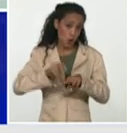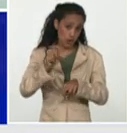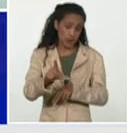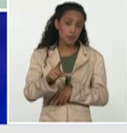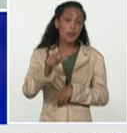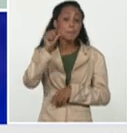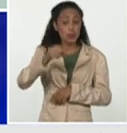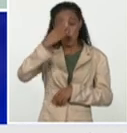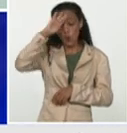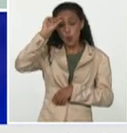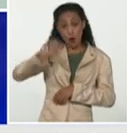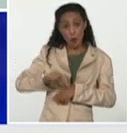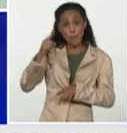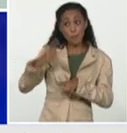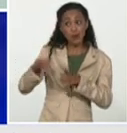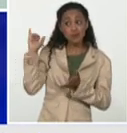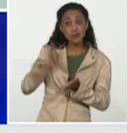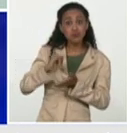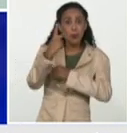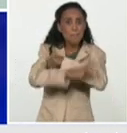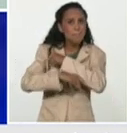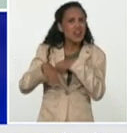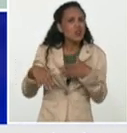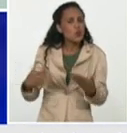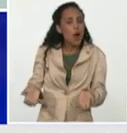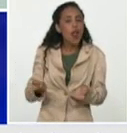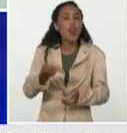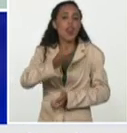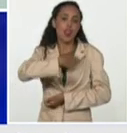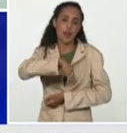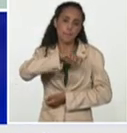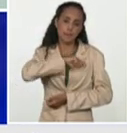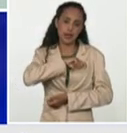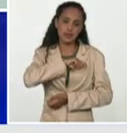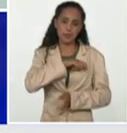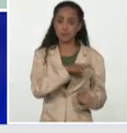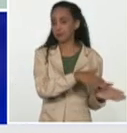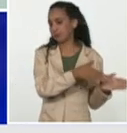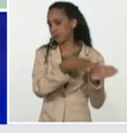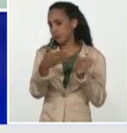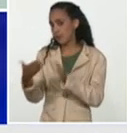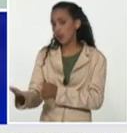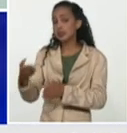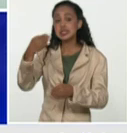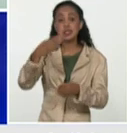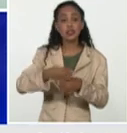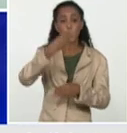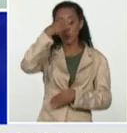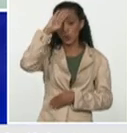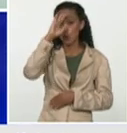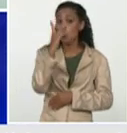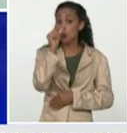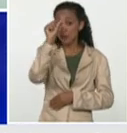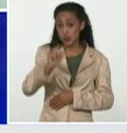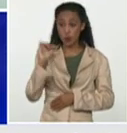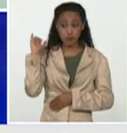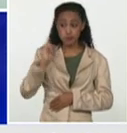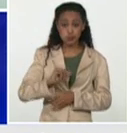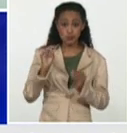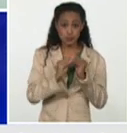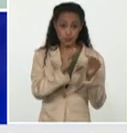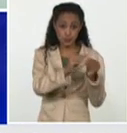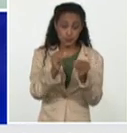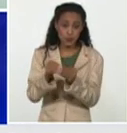España. Y en Santiago de Cuba se diagnostica un caso importado en el municipio Palma